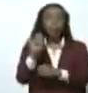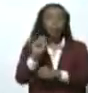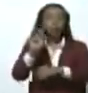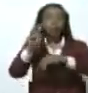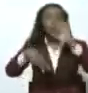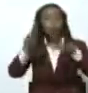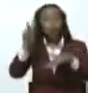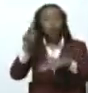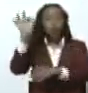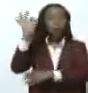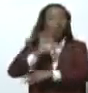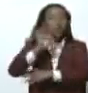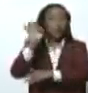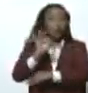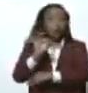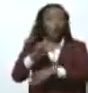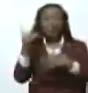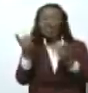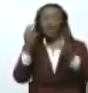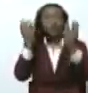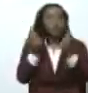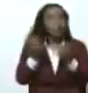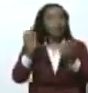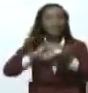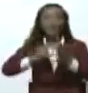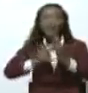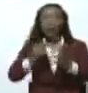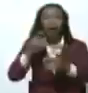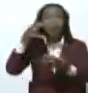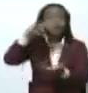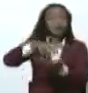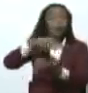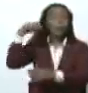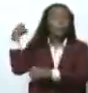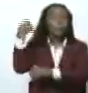47.12%, que es la cifra para el estado Apure.